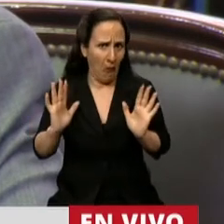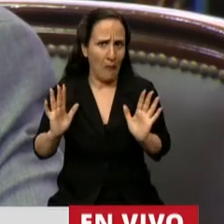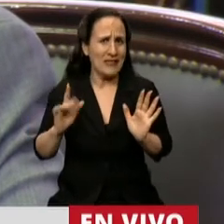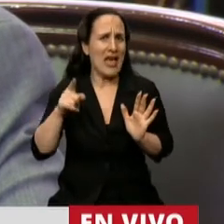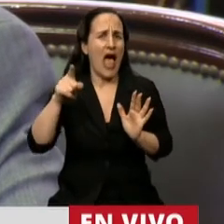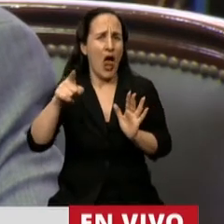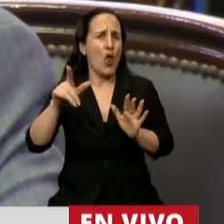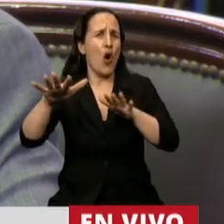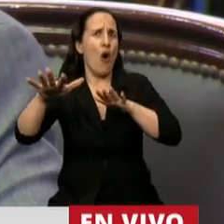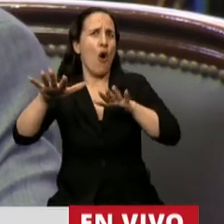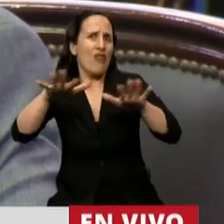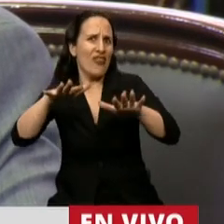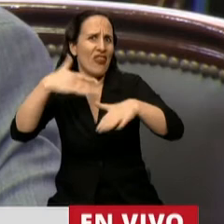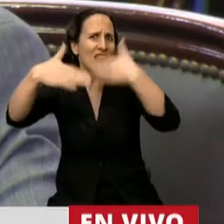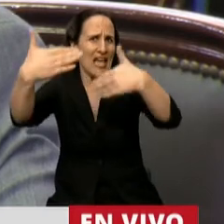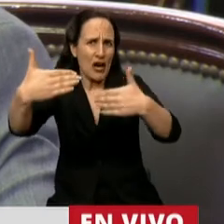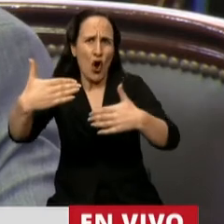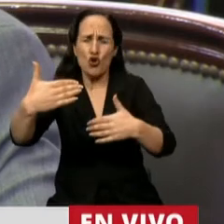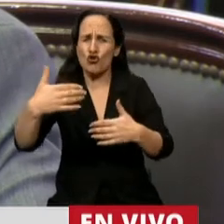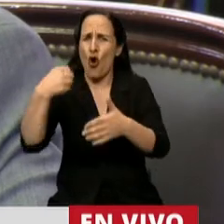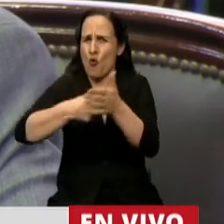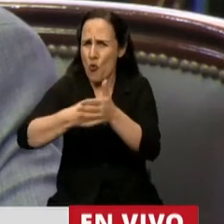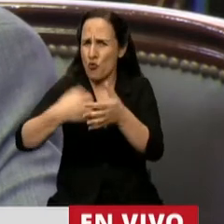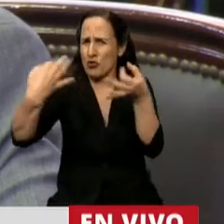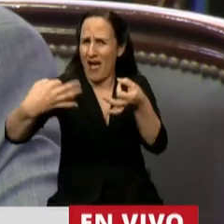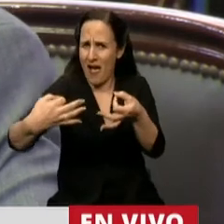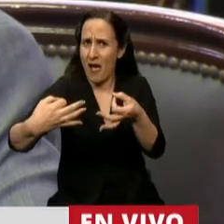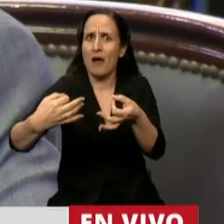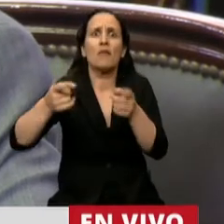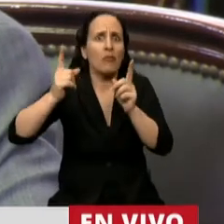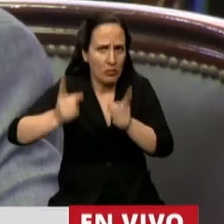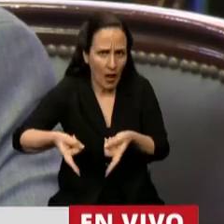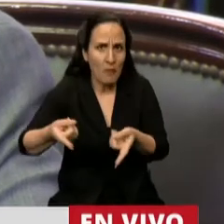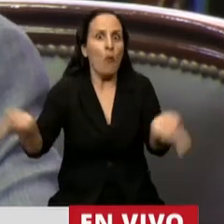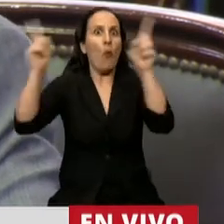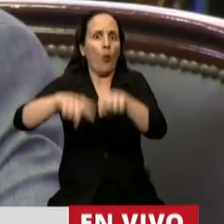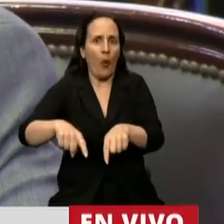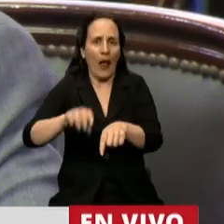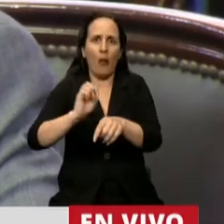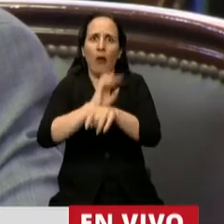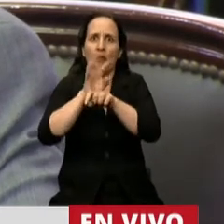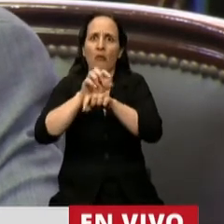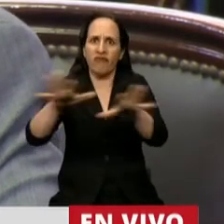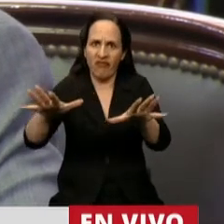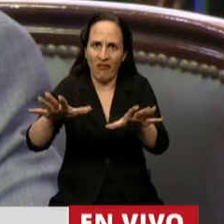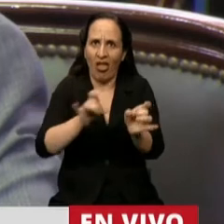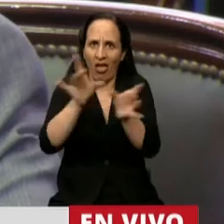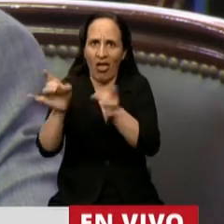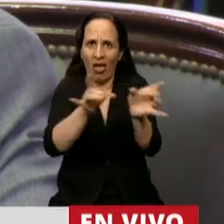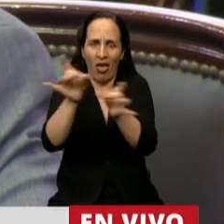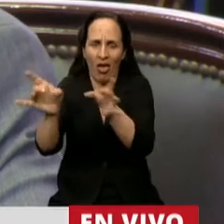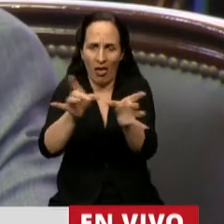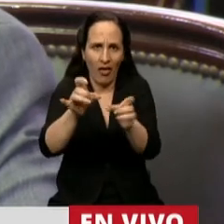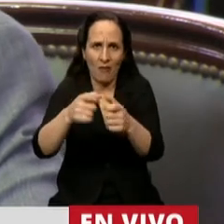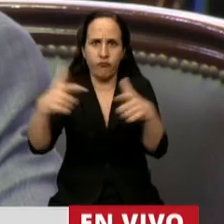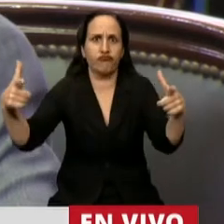una lucha y un desarrollo muy fuerte contra el virus, tienen los episodios de rebrotes que los obligan a entrar